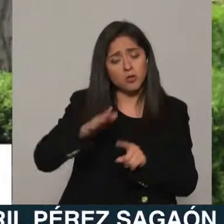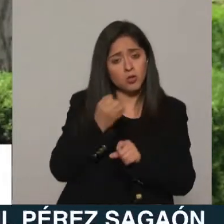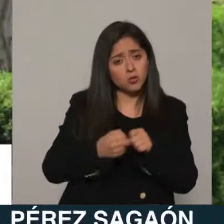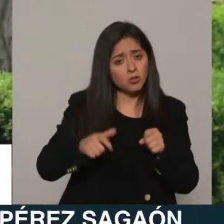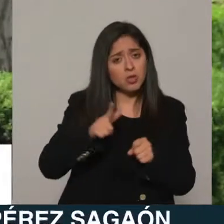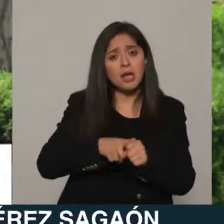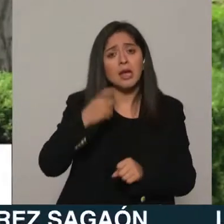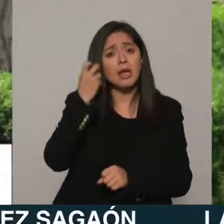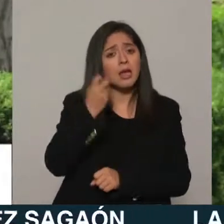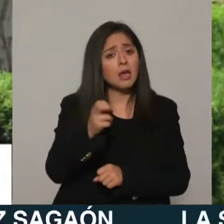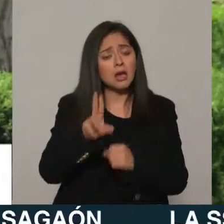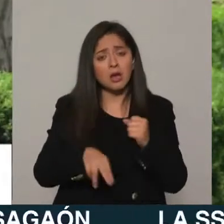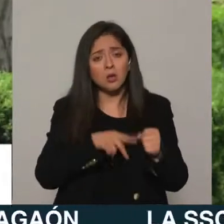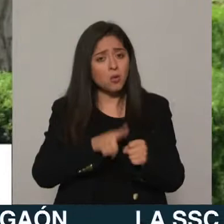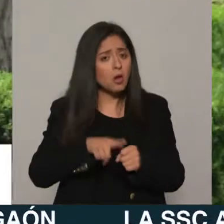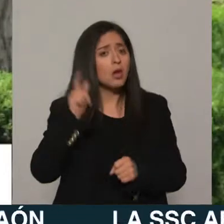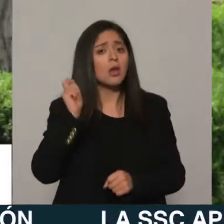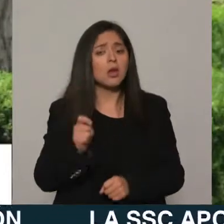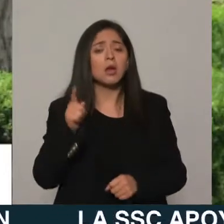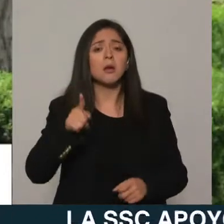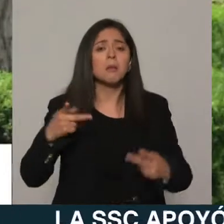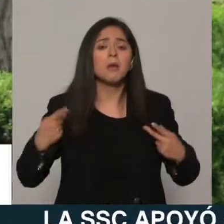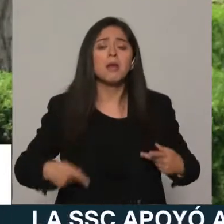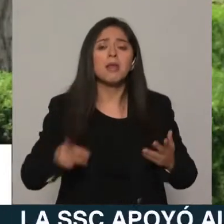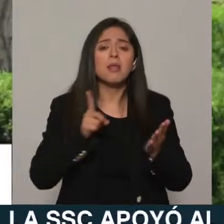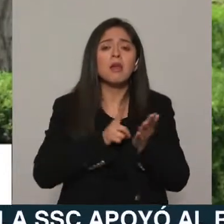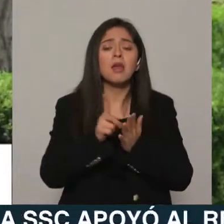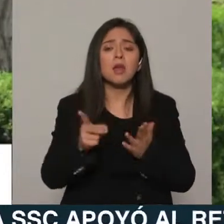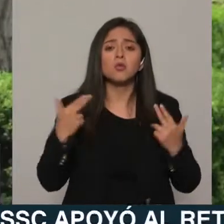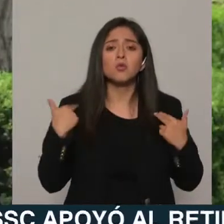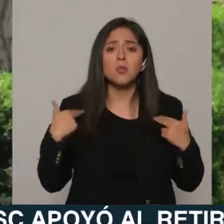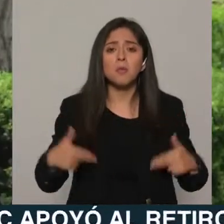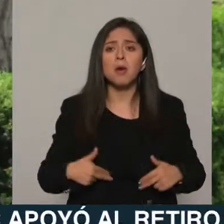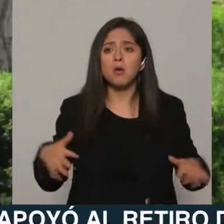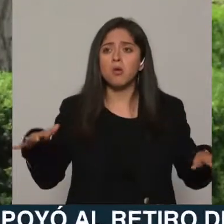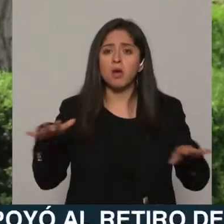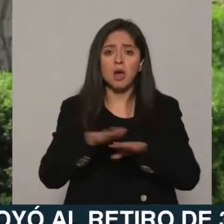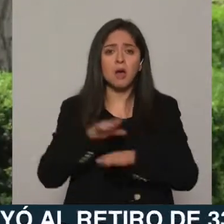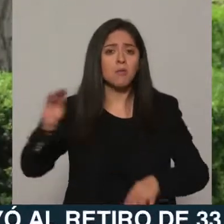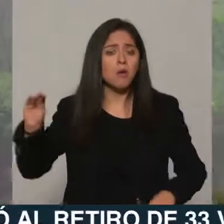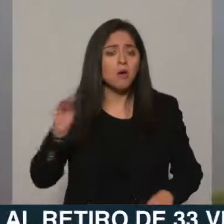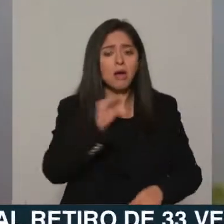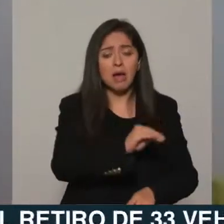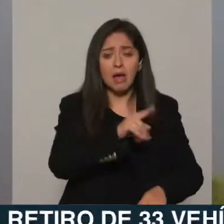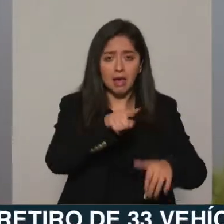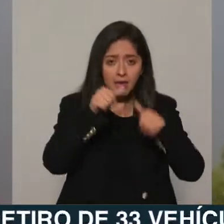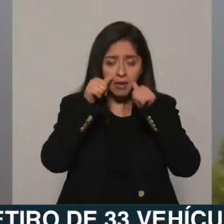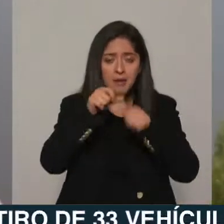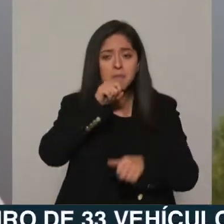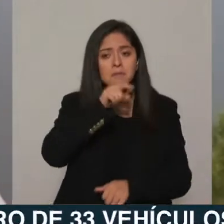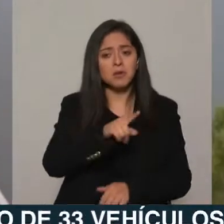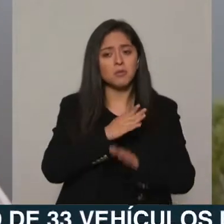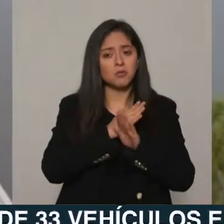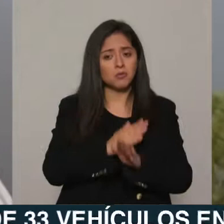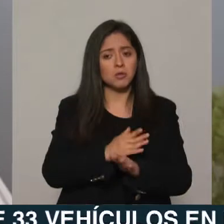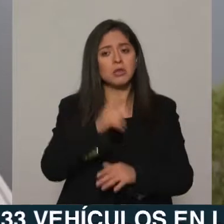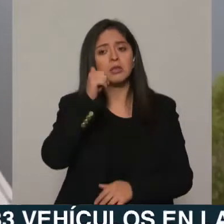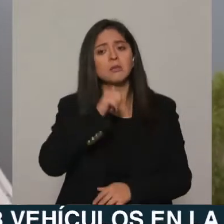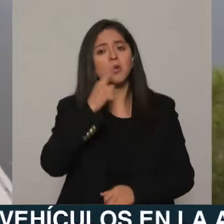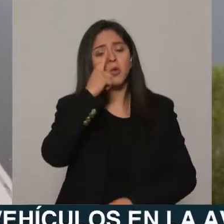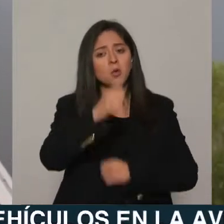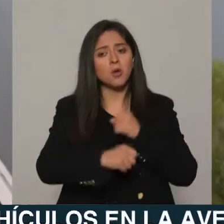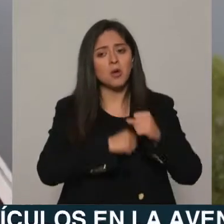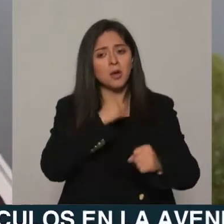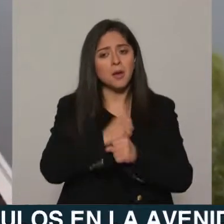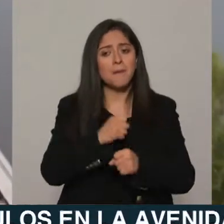porque el derecho a migrar es un derecho humano que debe ser atendido y que debe ser prevenido. De acuerdo con el reporte anual Panorama de